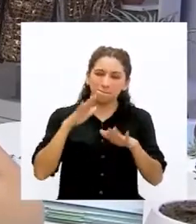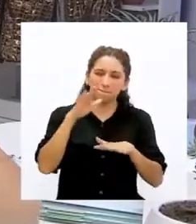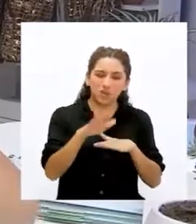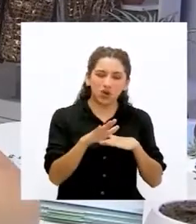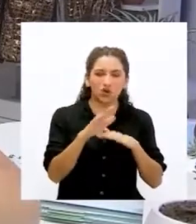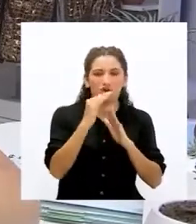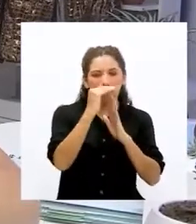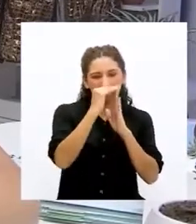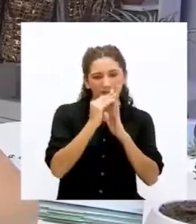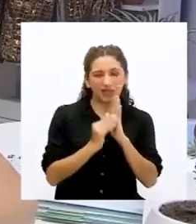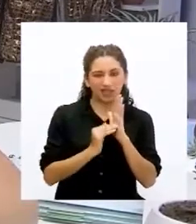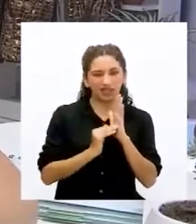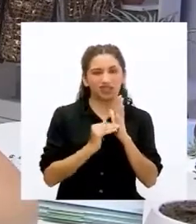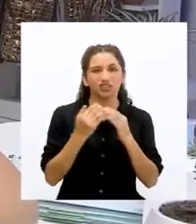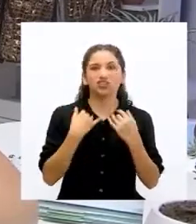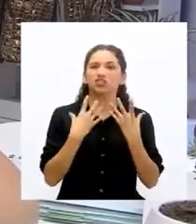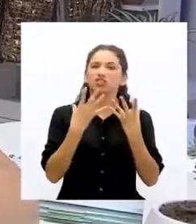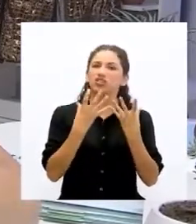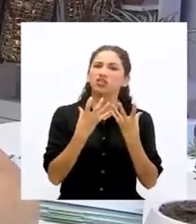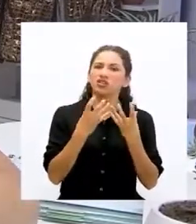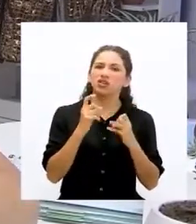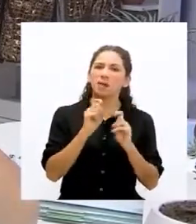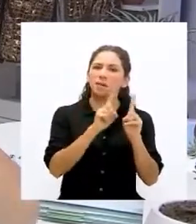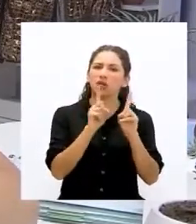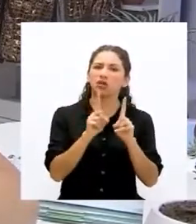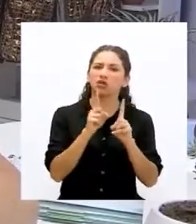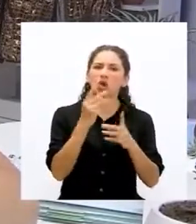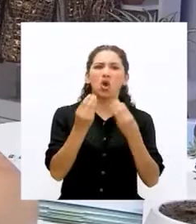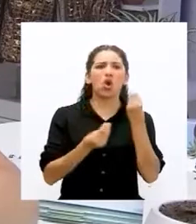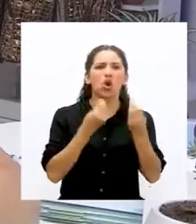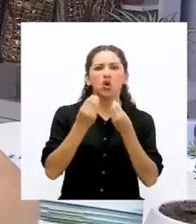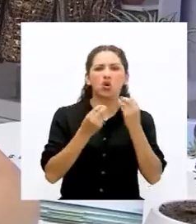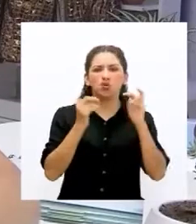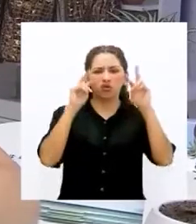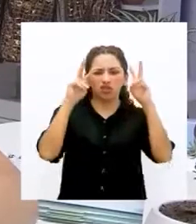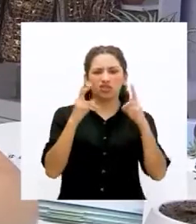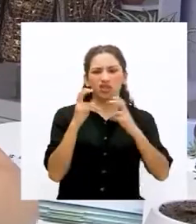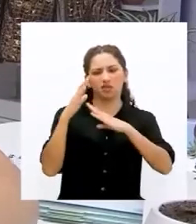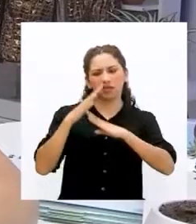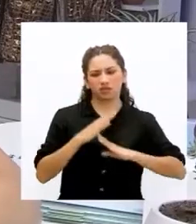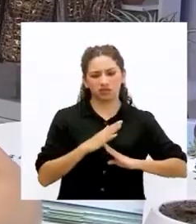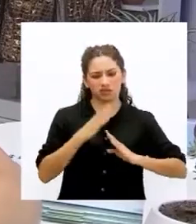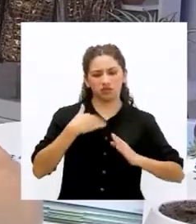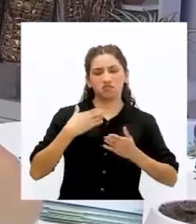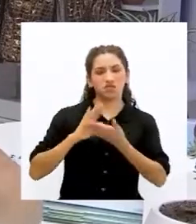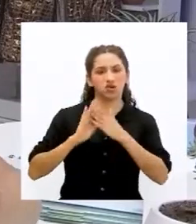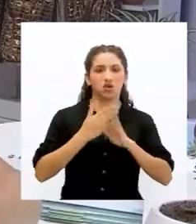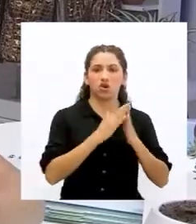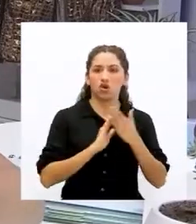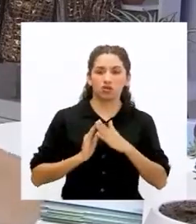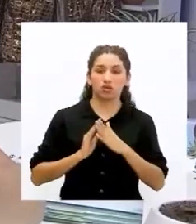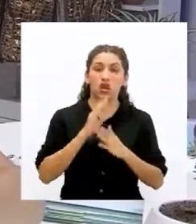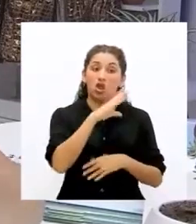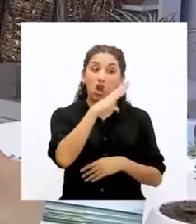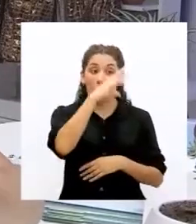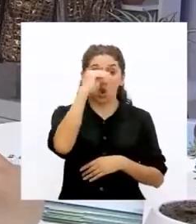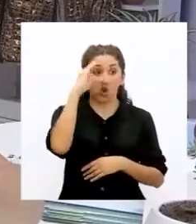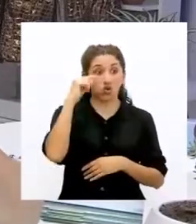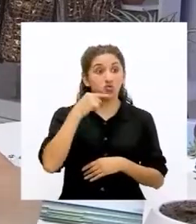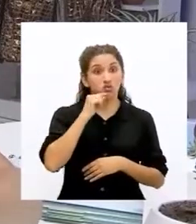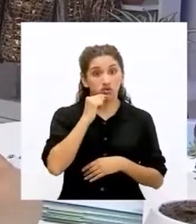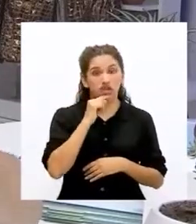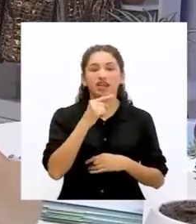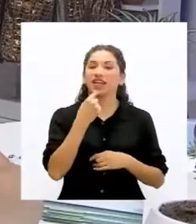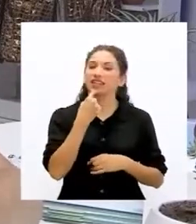ambiciosos. Por eso me he preguntado hoy, ¿cómo se manifiesta la discriminación en mi comunidad? Googleana sugirió usar